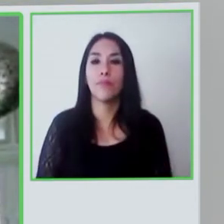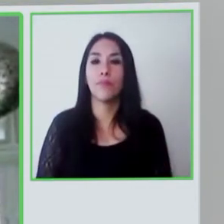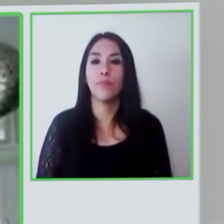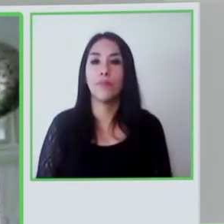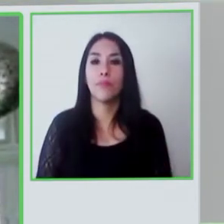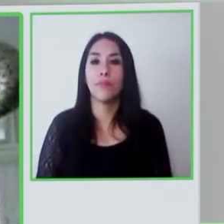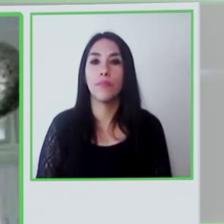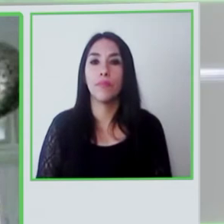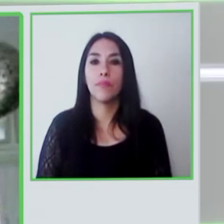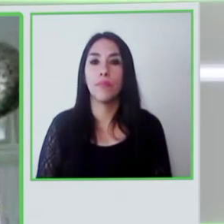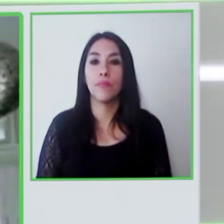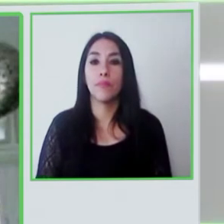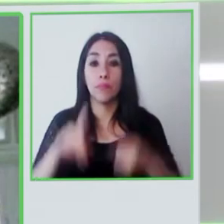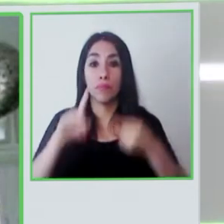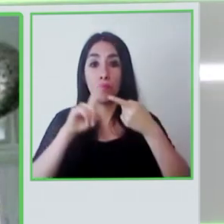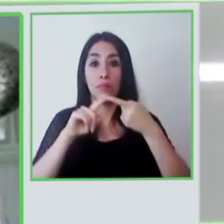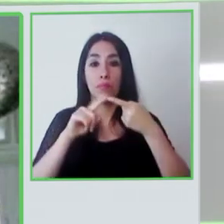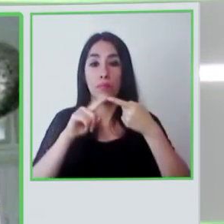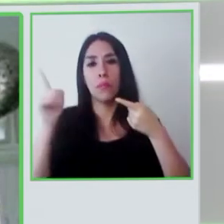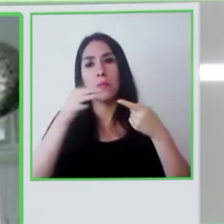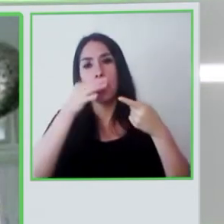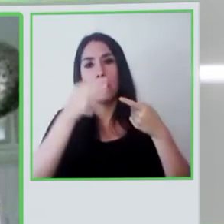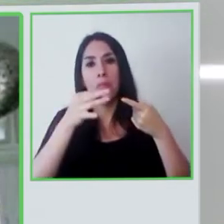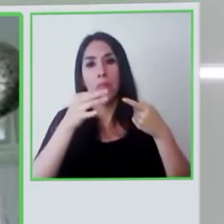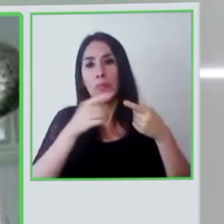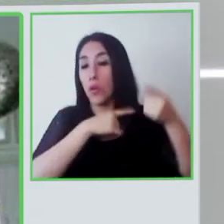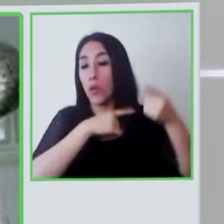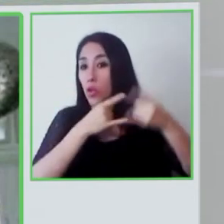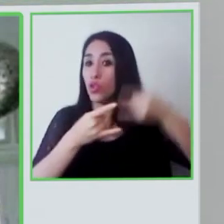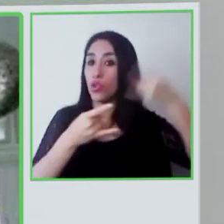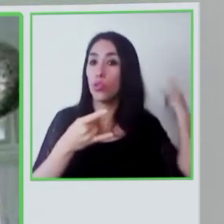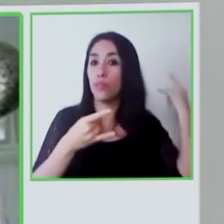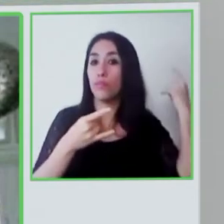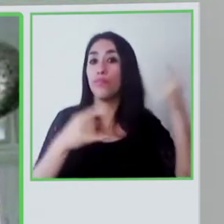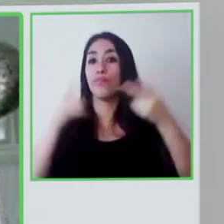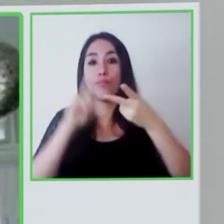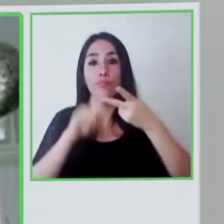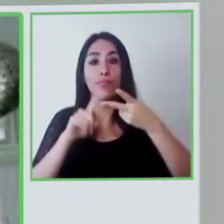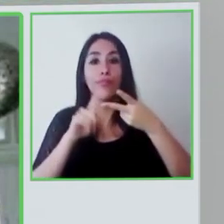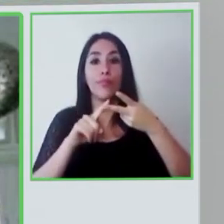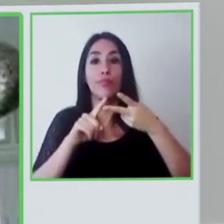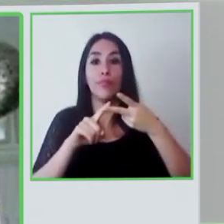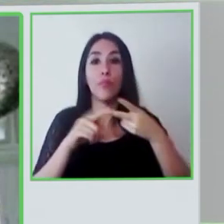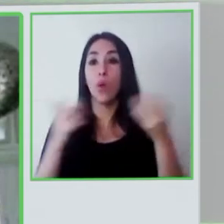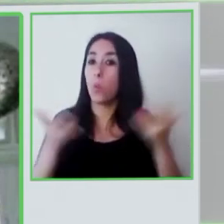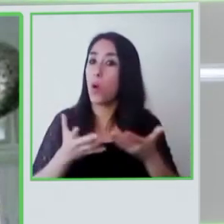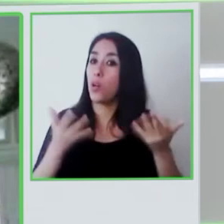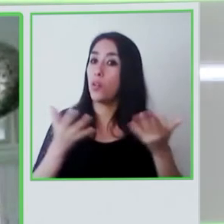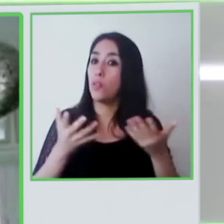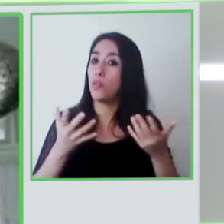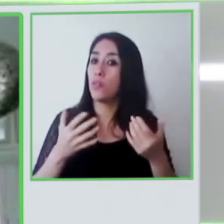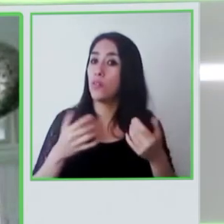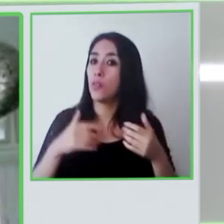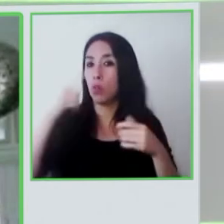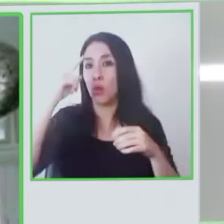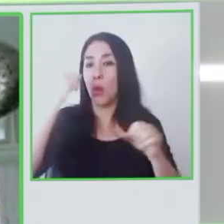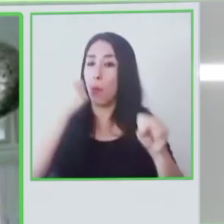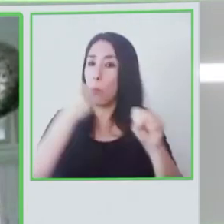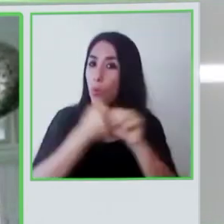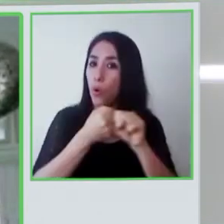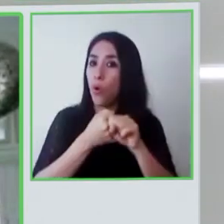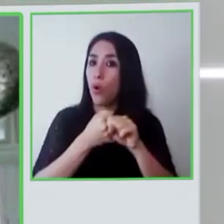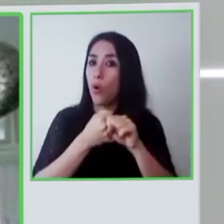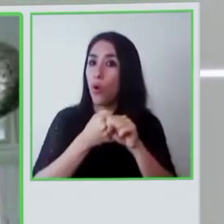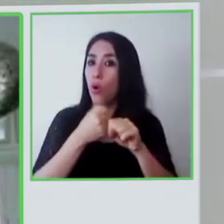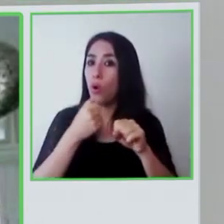historias y lo segundo que está relacionado con cómo construir confianza dentro de una organización y